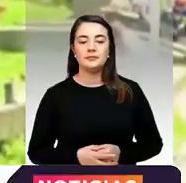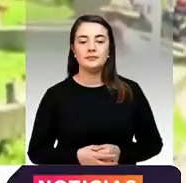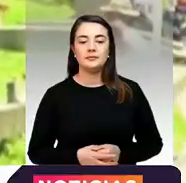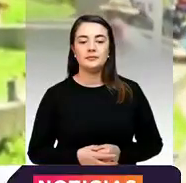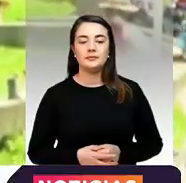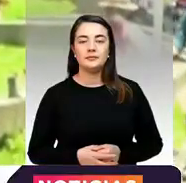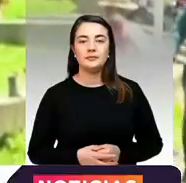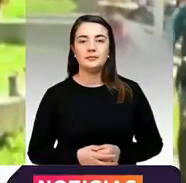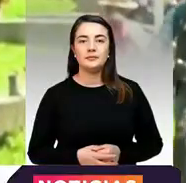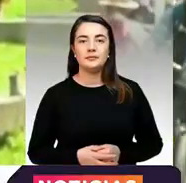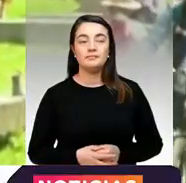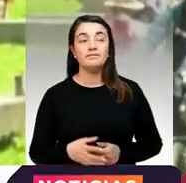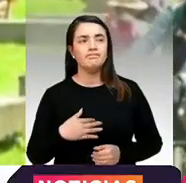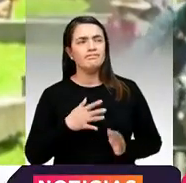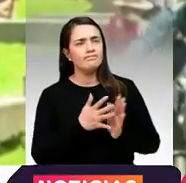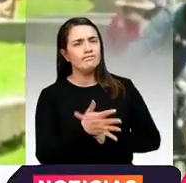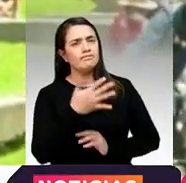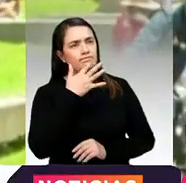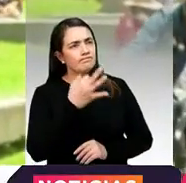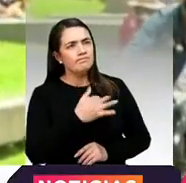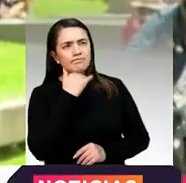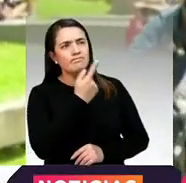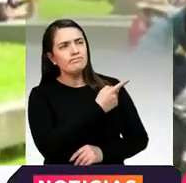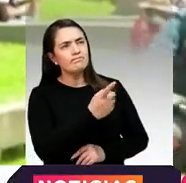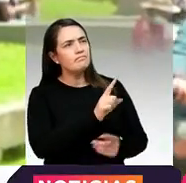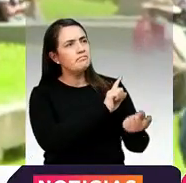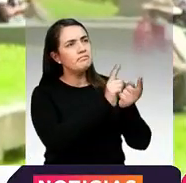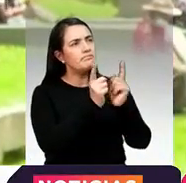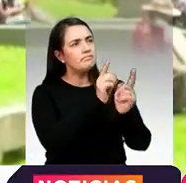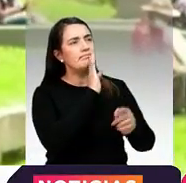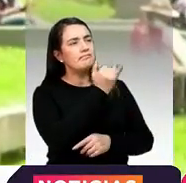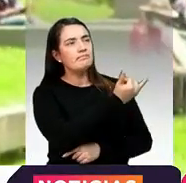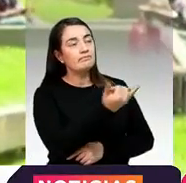La verdad no sé con quién se irá a encontrar, pero